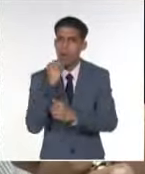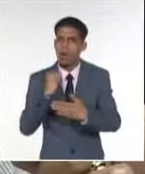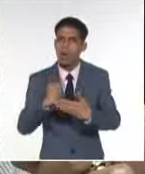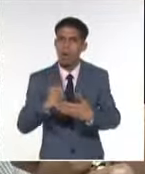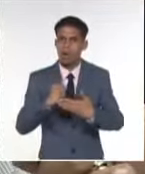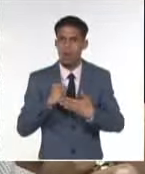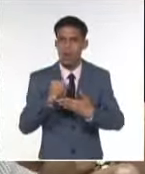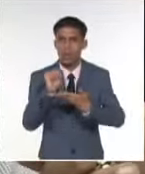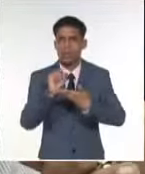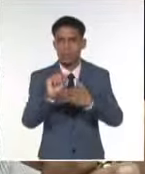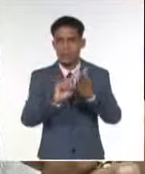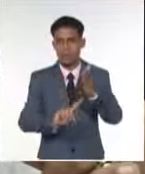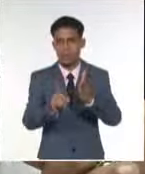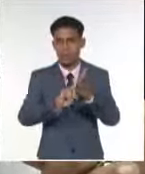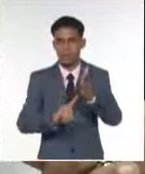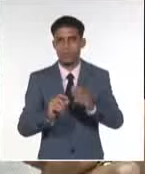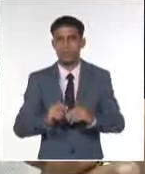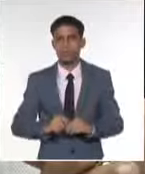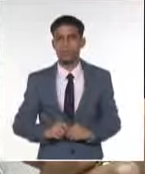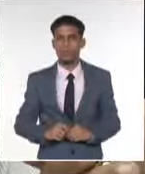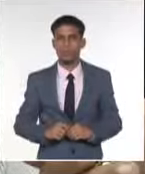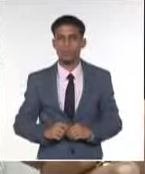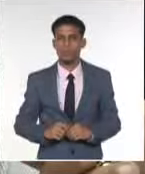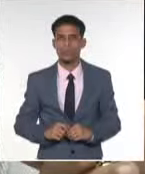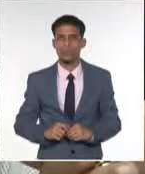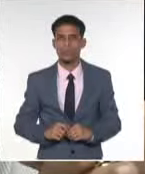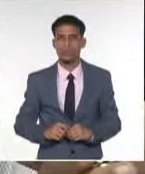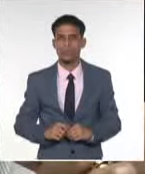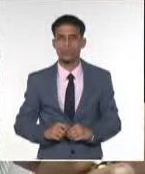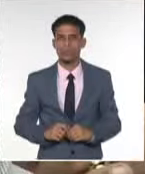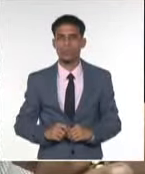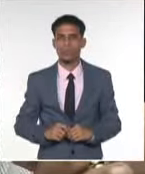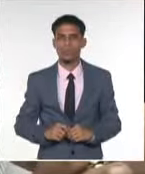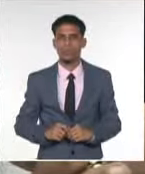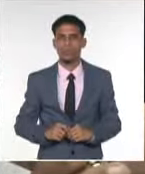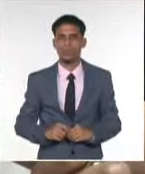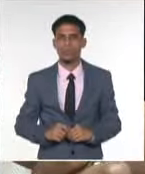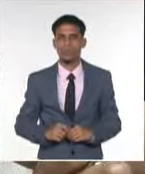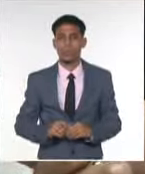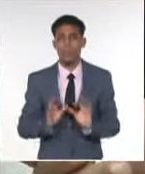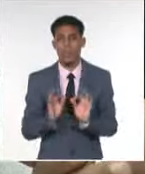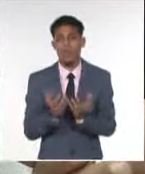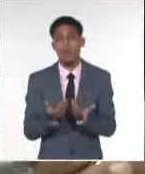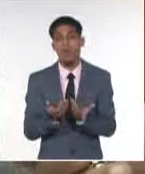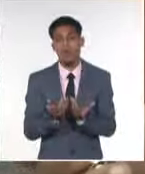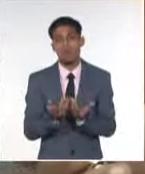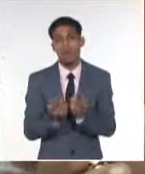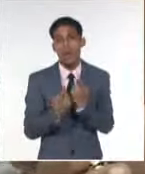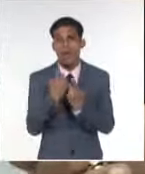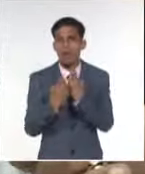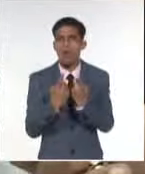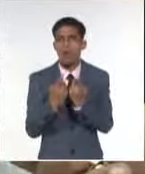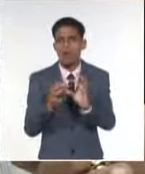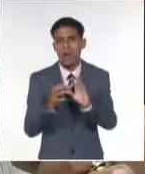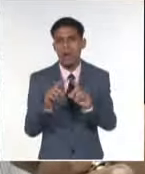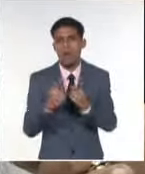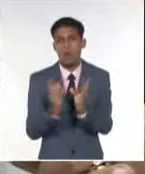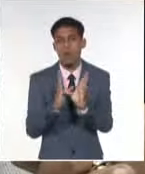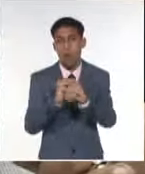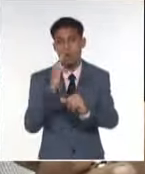condición que tenemos todos los días, en estos últimos días de indisponibilidad por falta de combustible, que ha ido mejorando realmente con